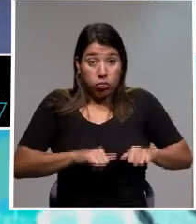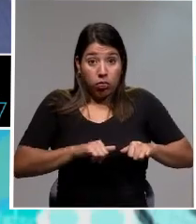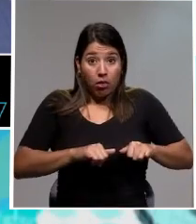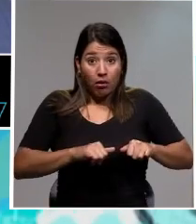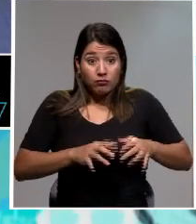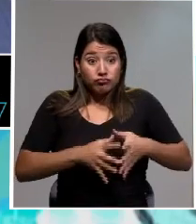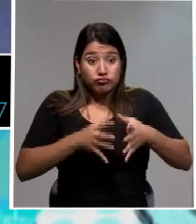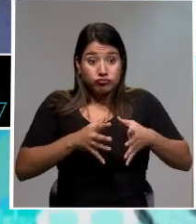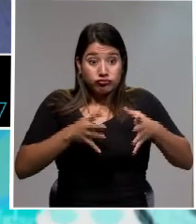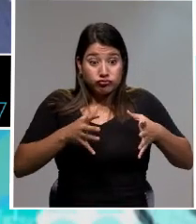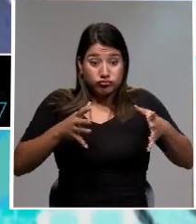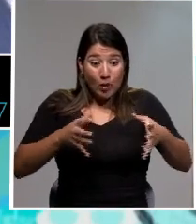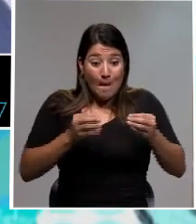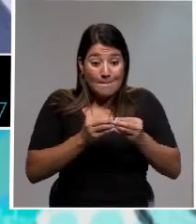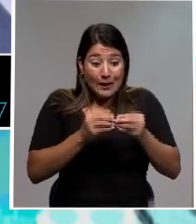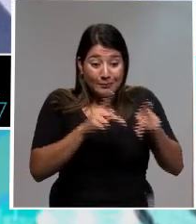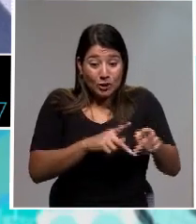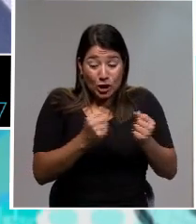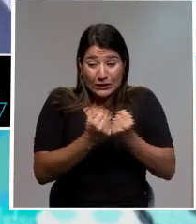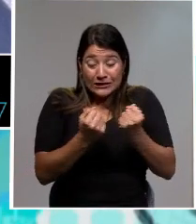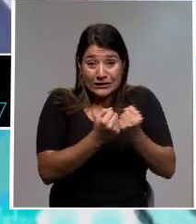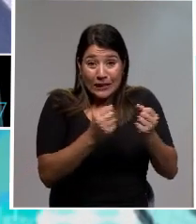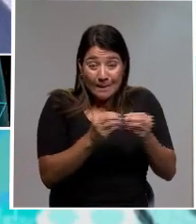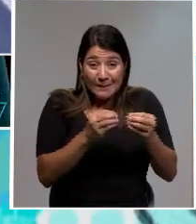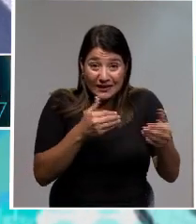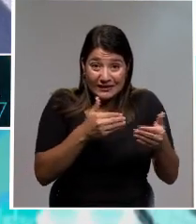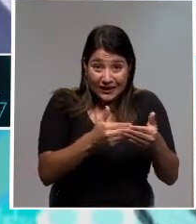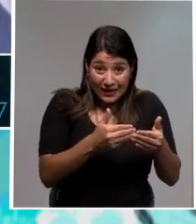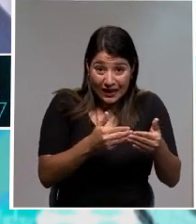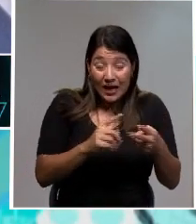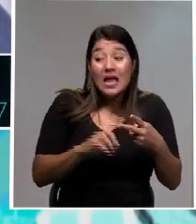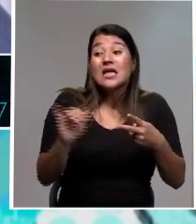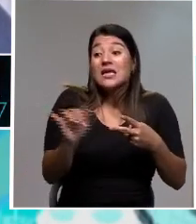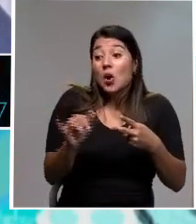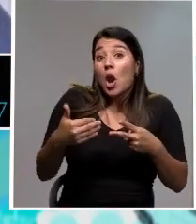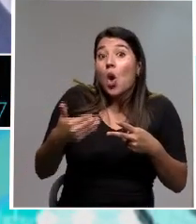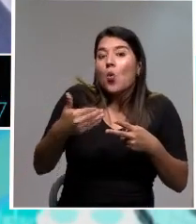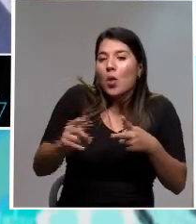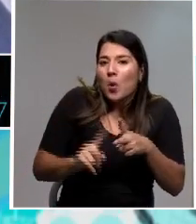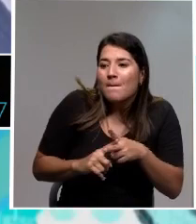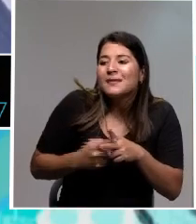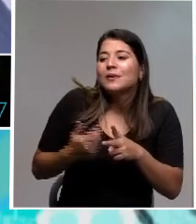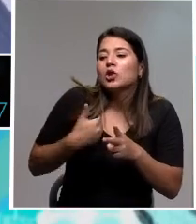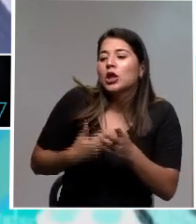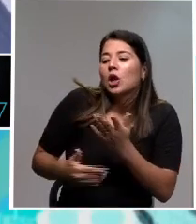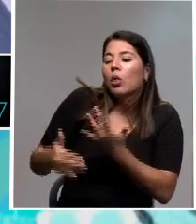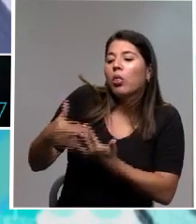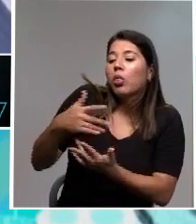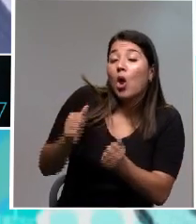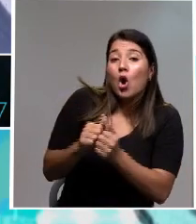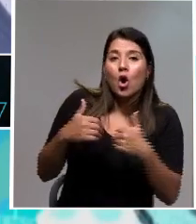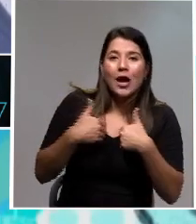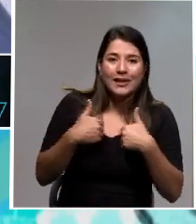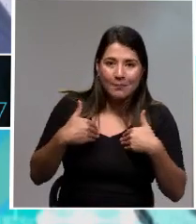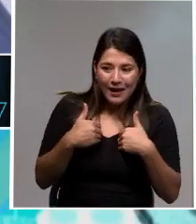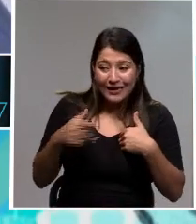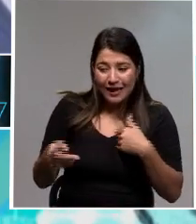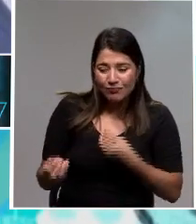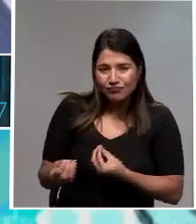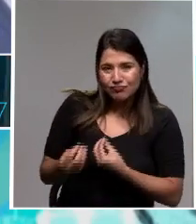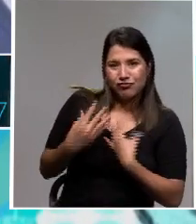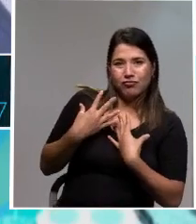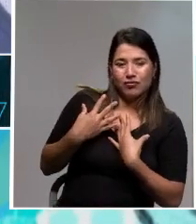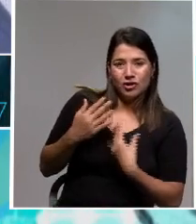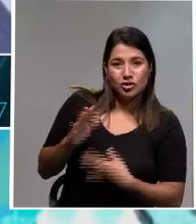animales, empezamos a tener contacto con microorganismos propios de las especies animales.